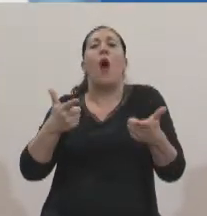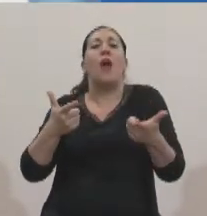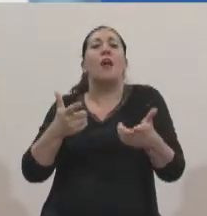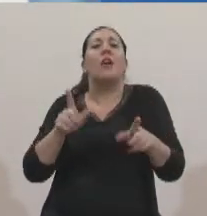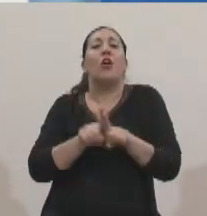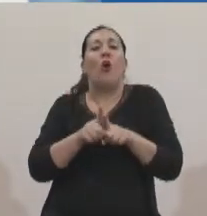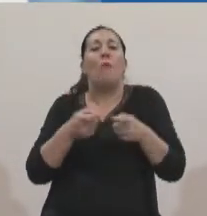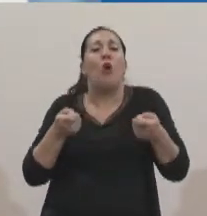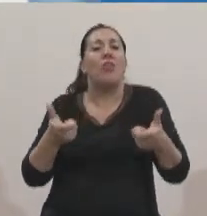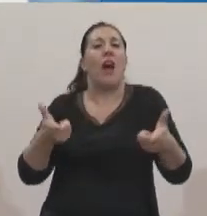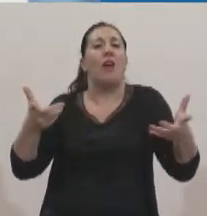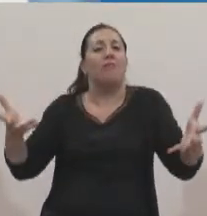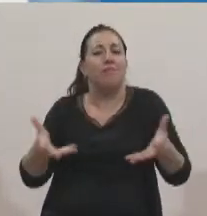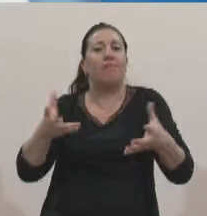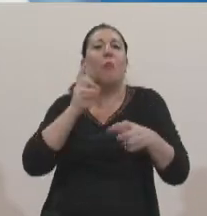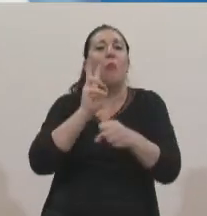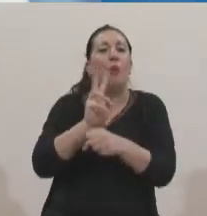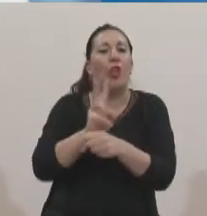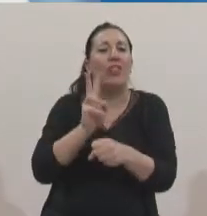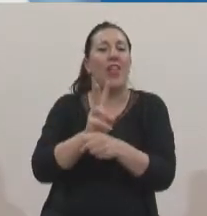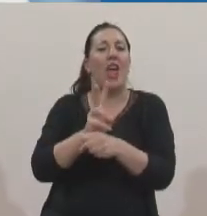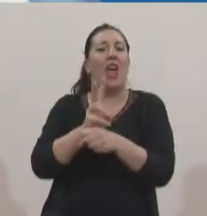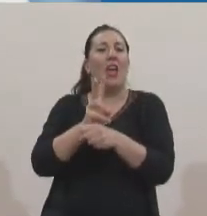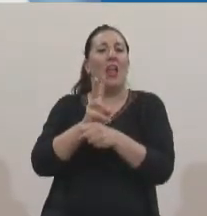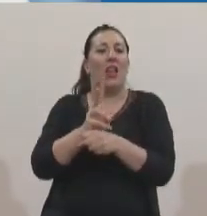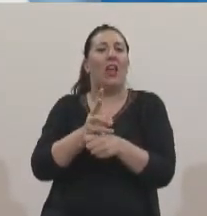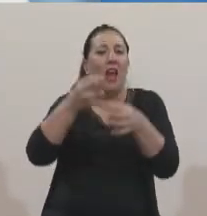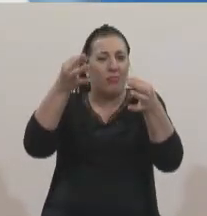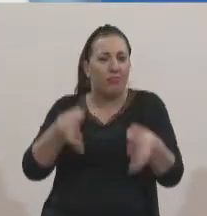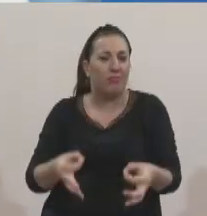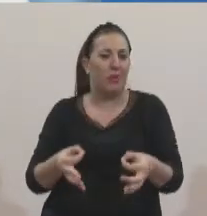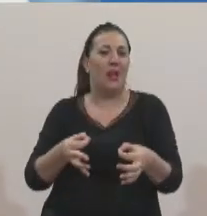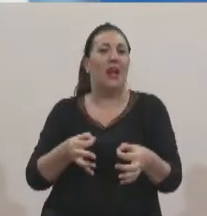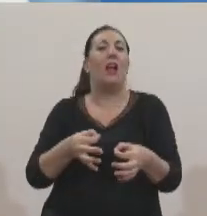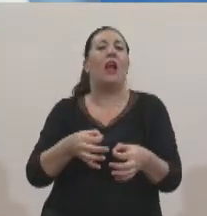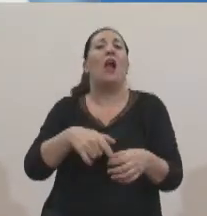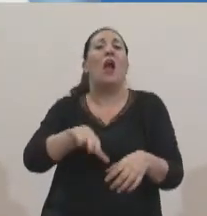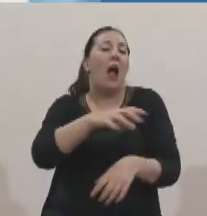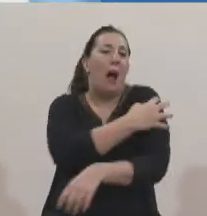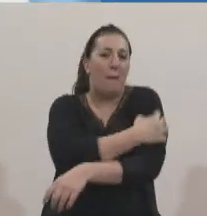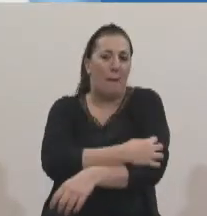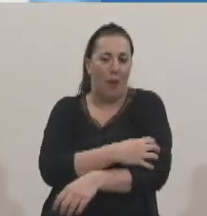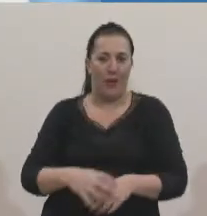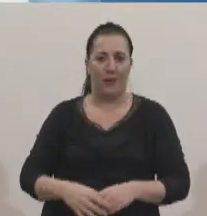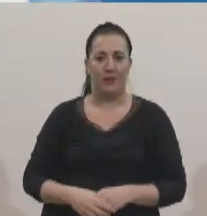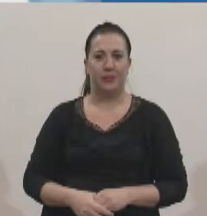su implementación y desprotege realmente a los más vulnerables.